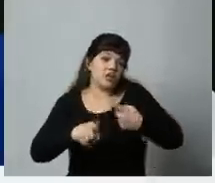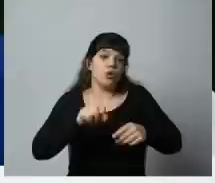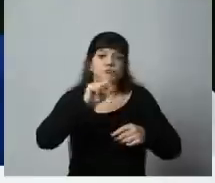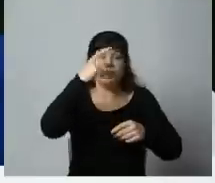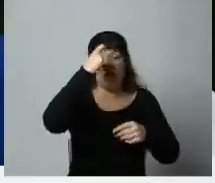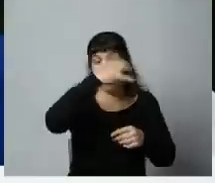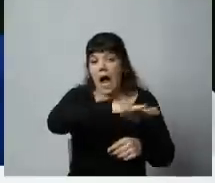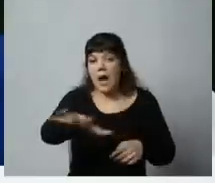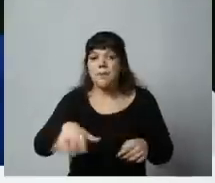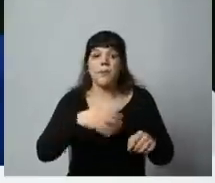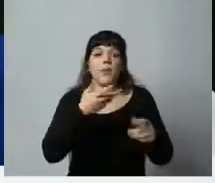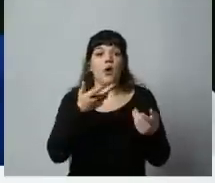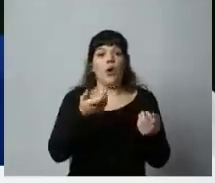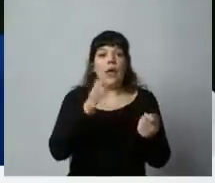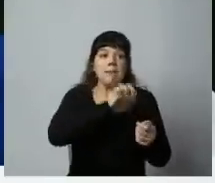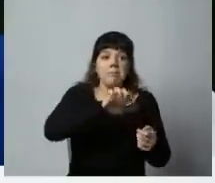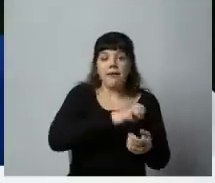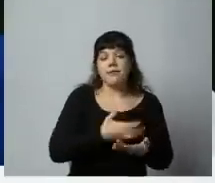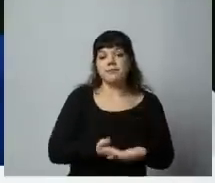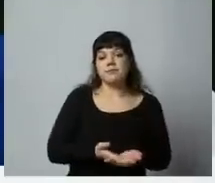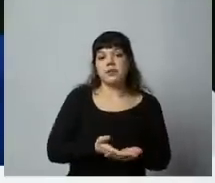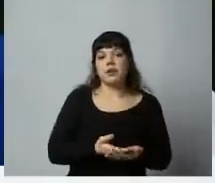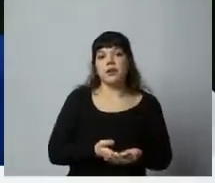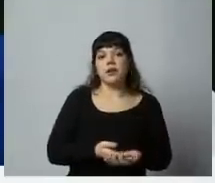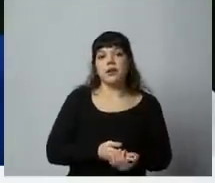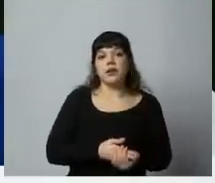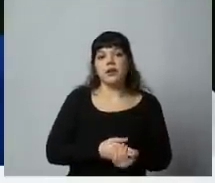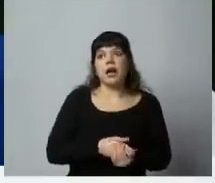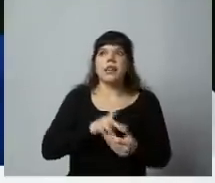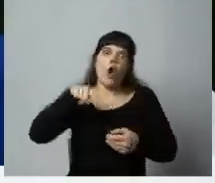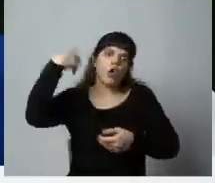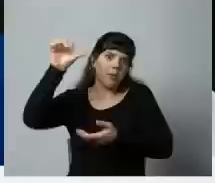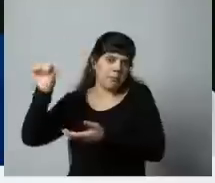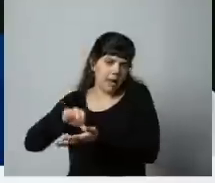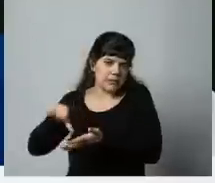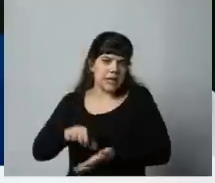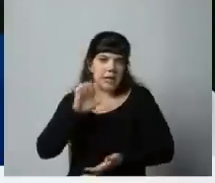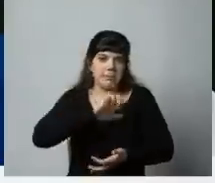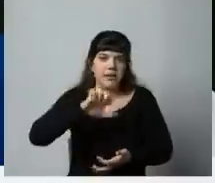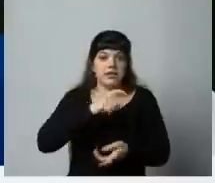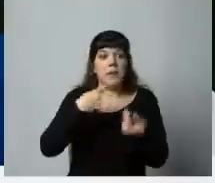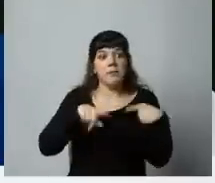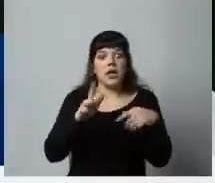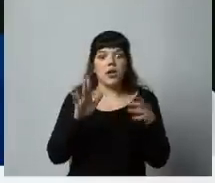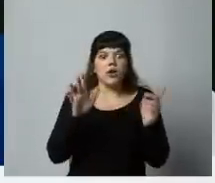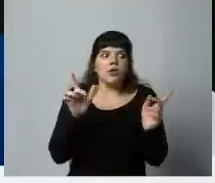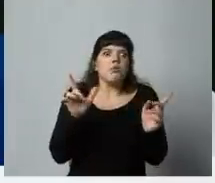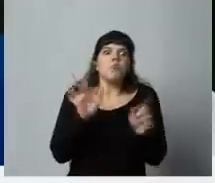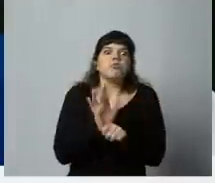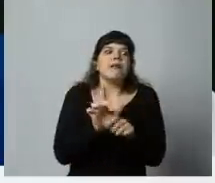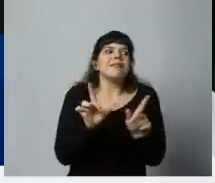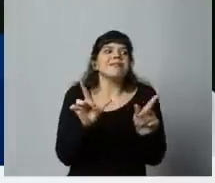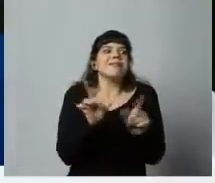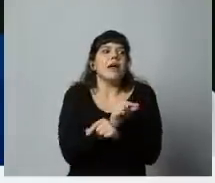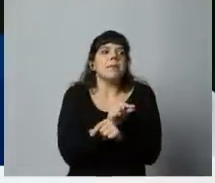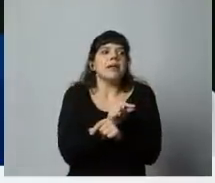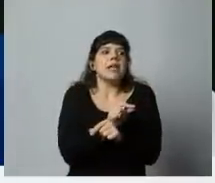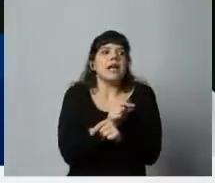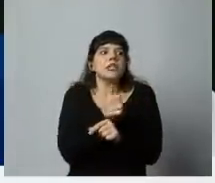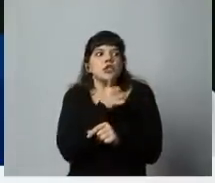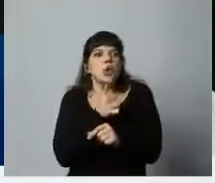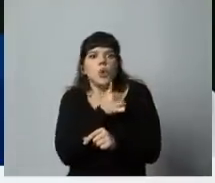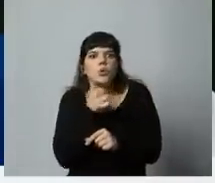inversión transnacional y que agotada la estrategia de